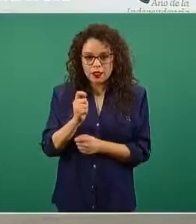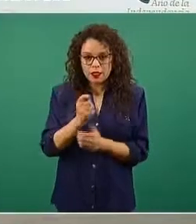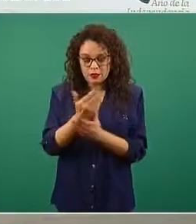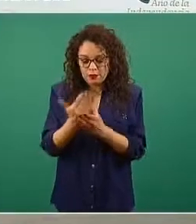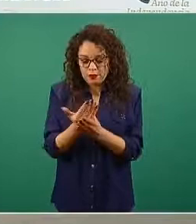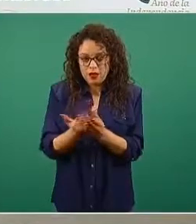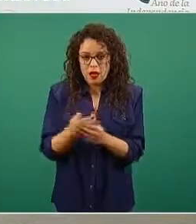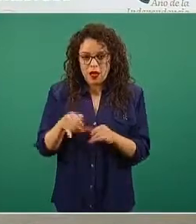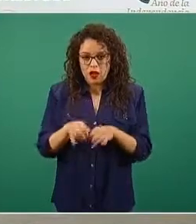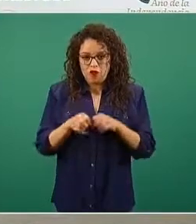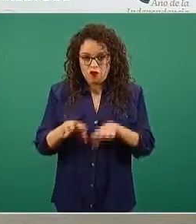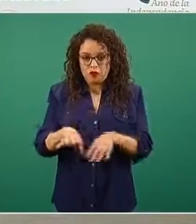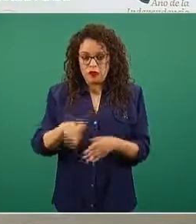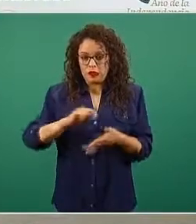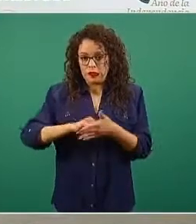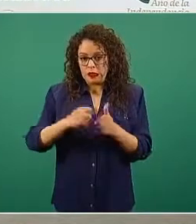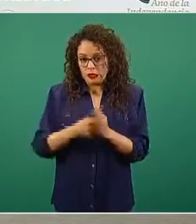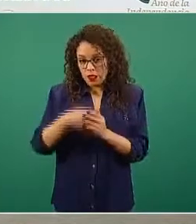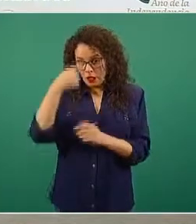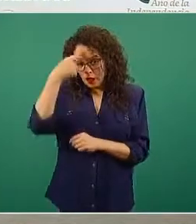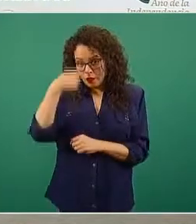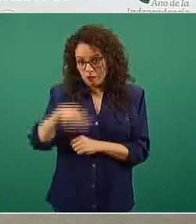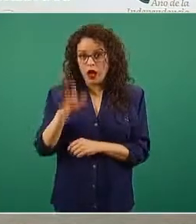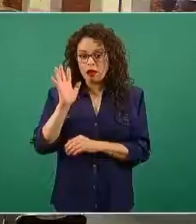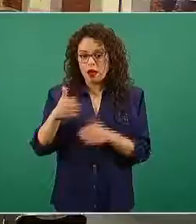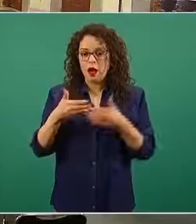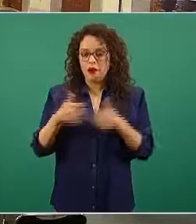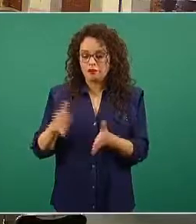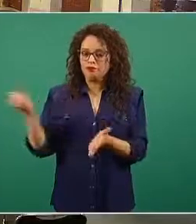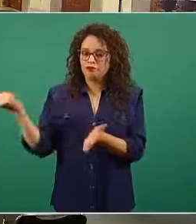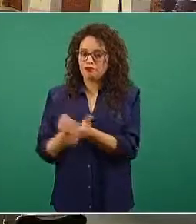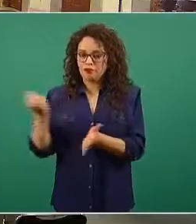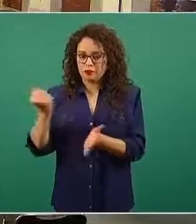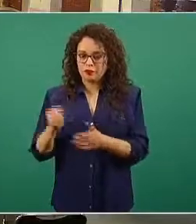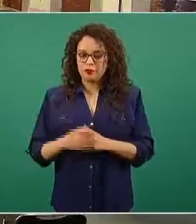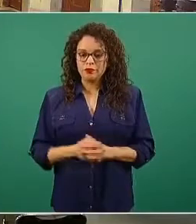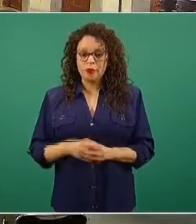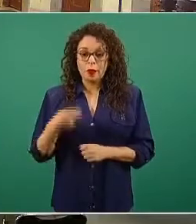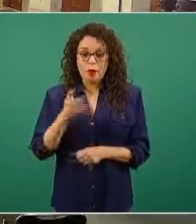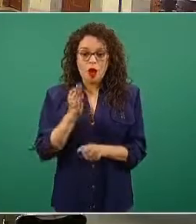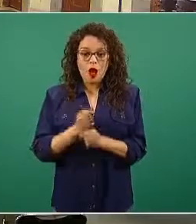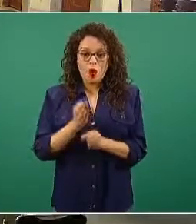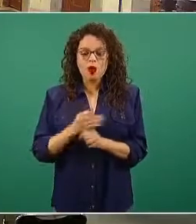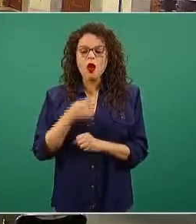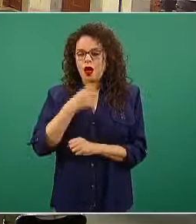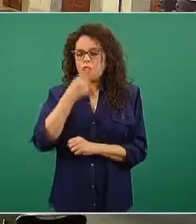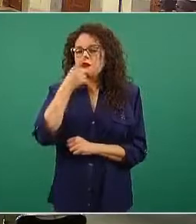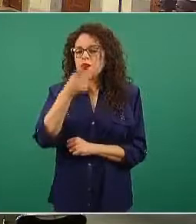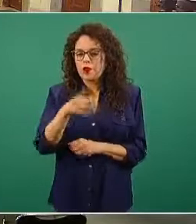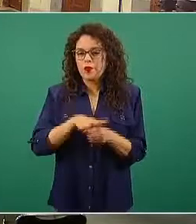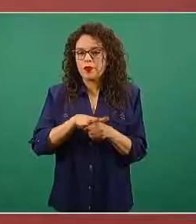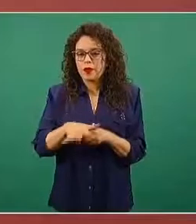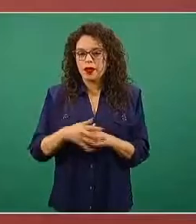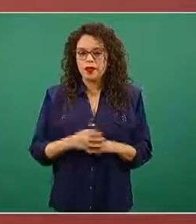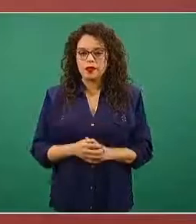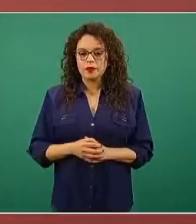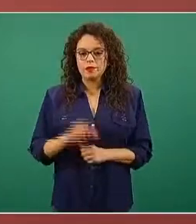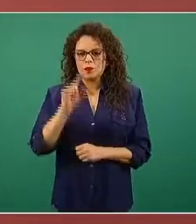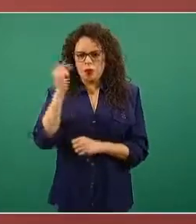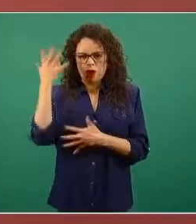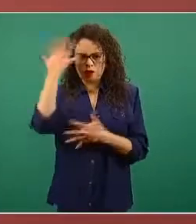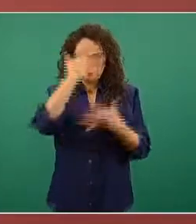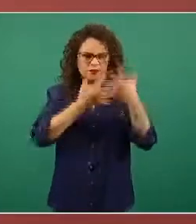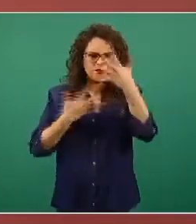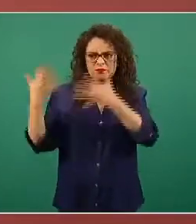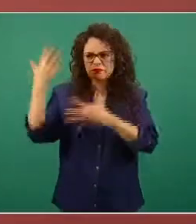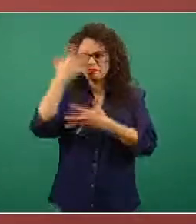técnica necesaria para ya liberar la autorización. Por ahora lo que sí puedo decir, me parece que fue un poco la confusión que se creó